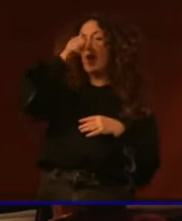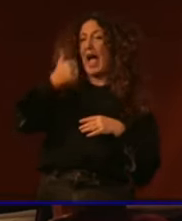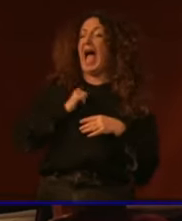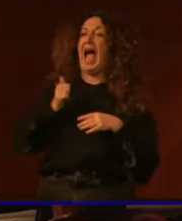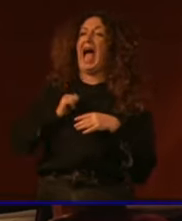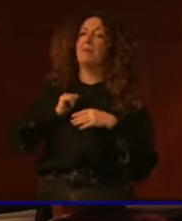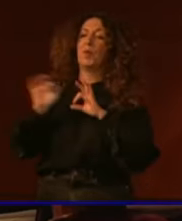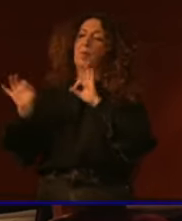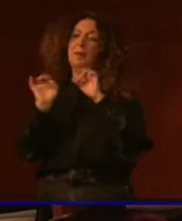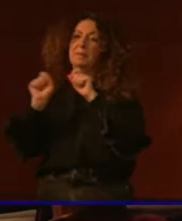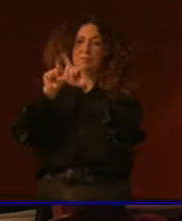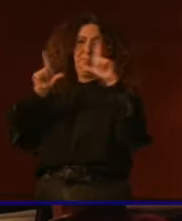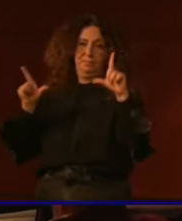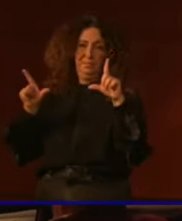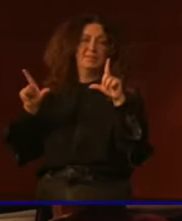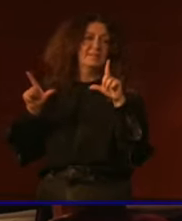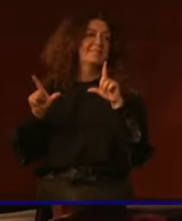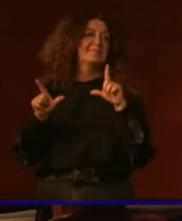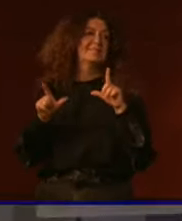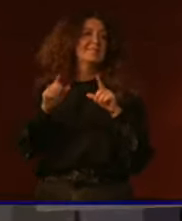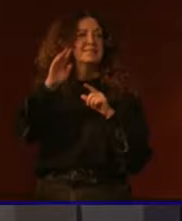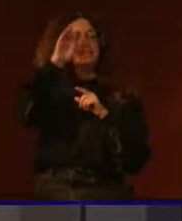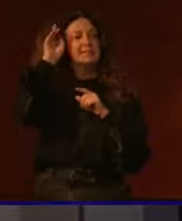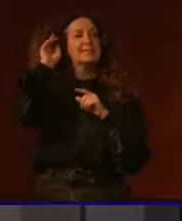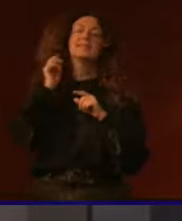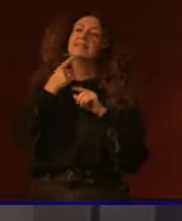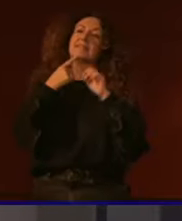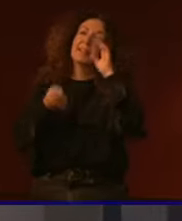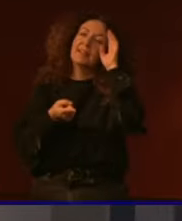pone en marcha. Decir que,